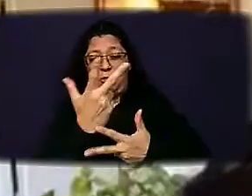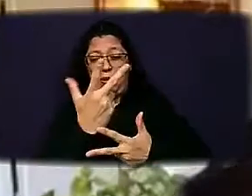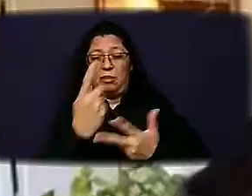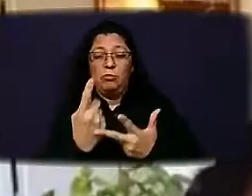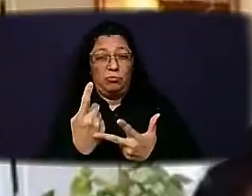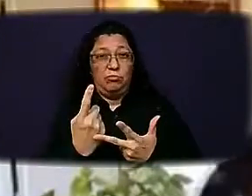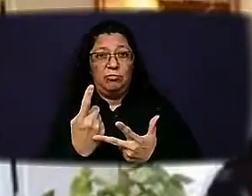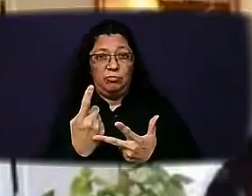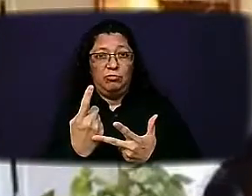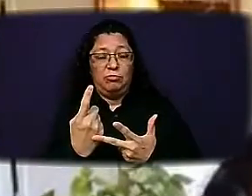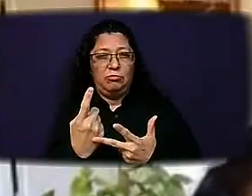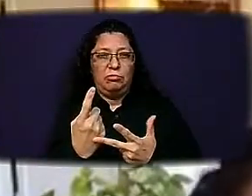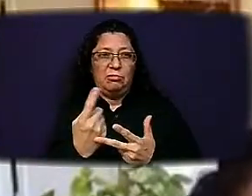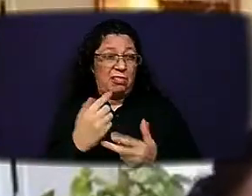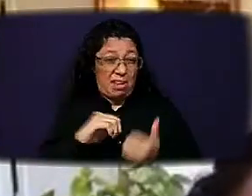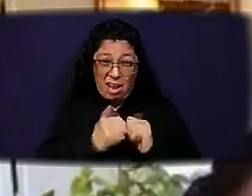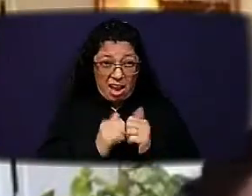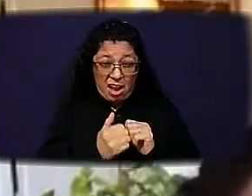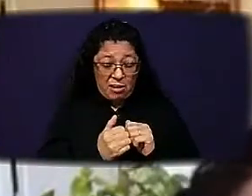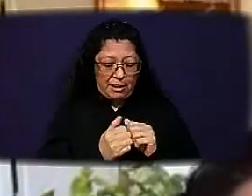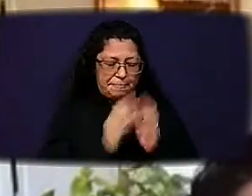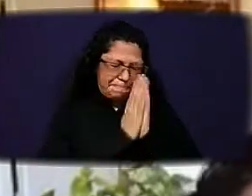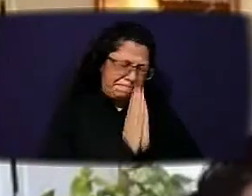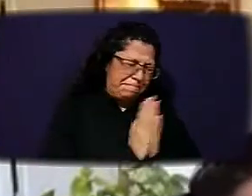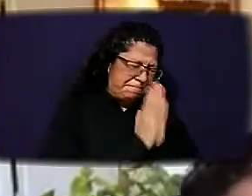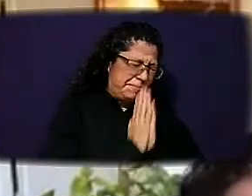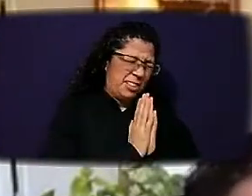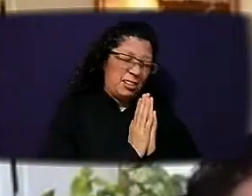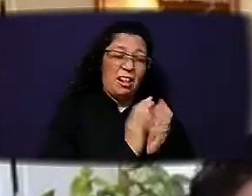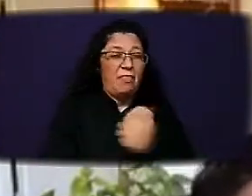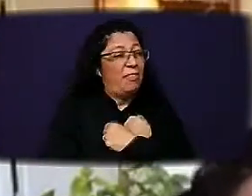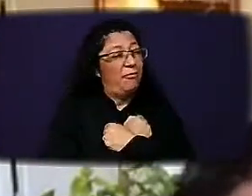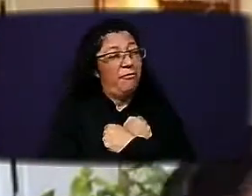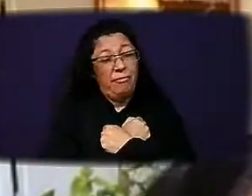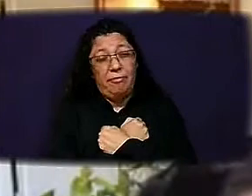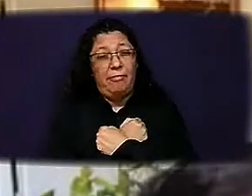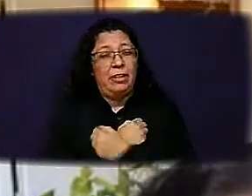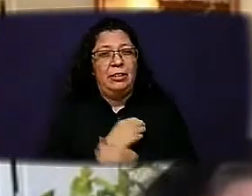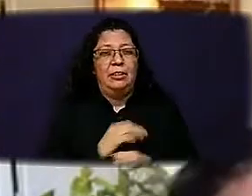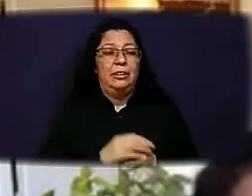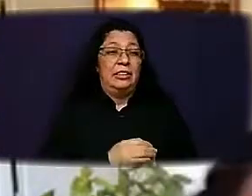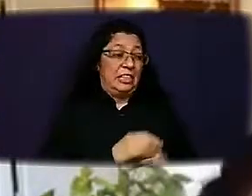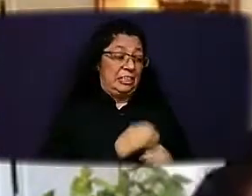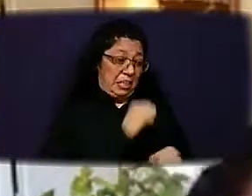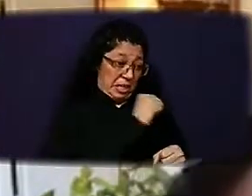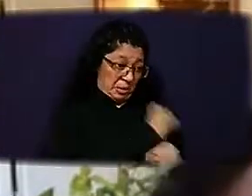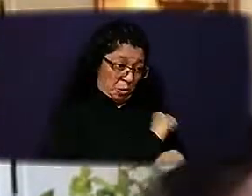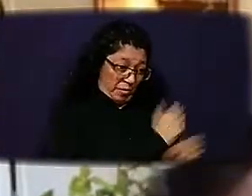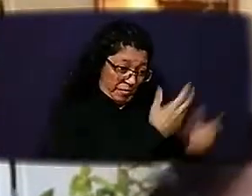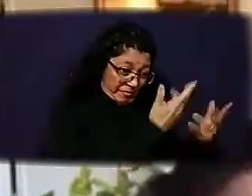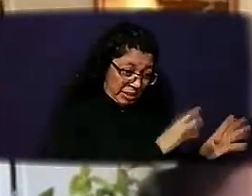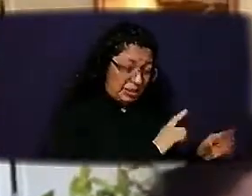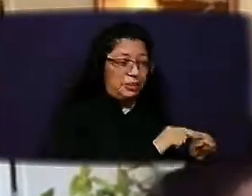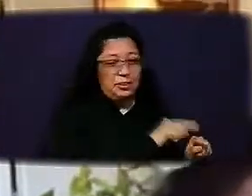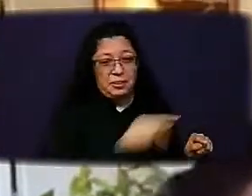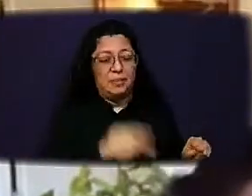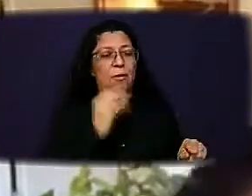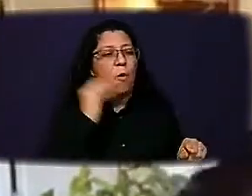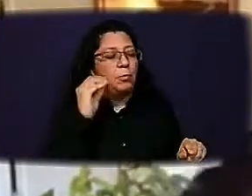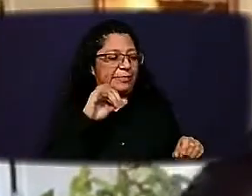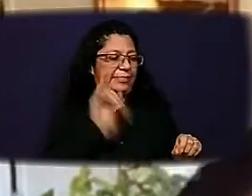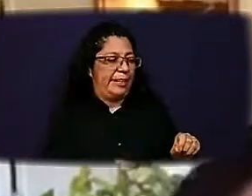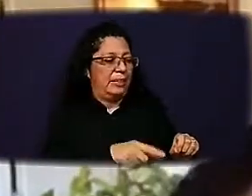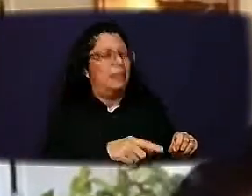4, 3 y 1, con oraciones y mucho amor. Entre trabajos, ella se queda en casa y les enseña